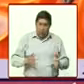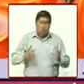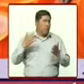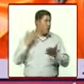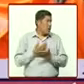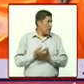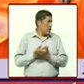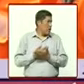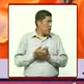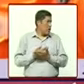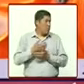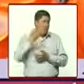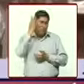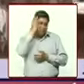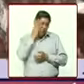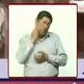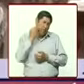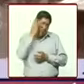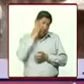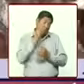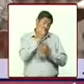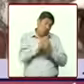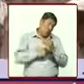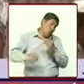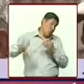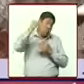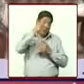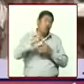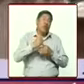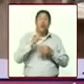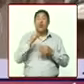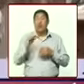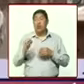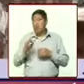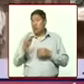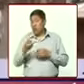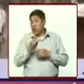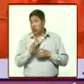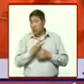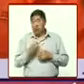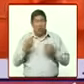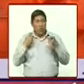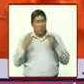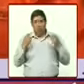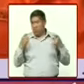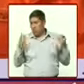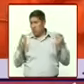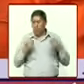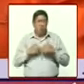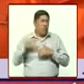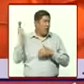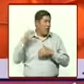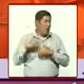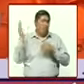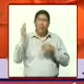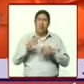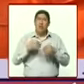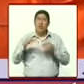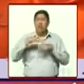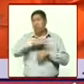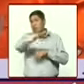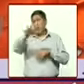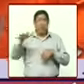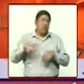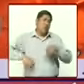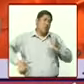llegado oficiales superiores y oficiales subalternos al mando de más bomberos forestales para la zona.